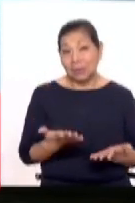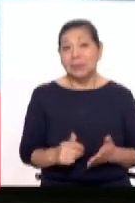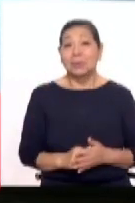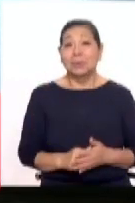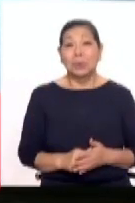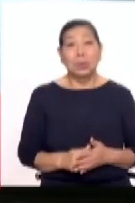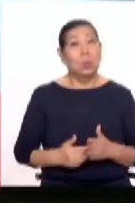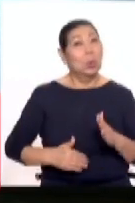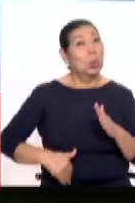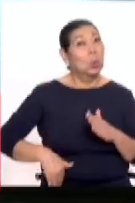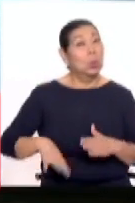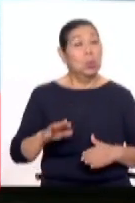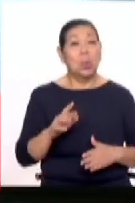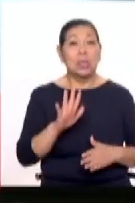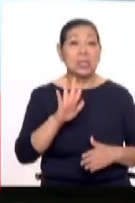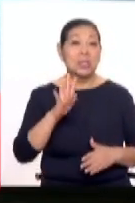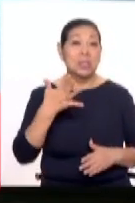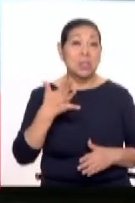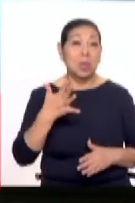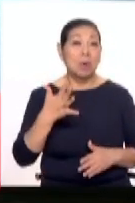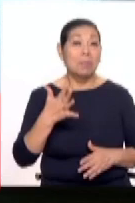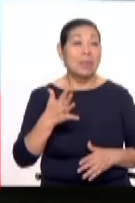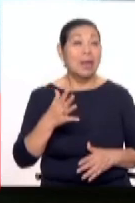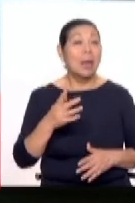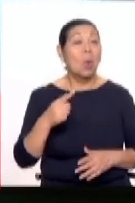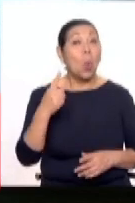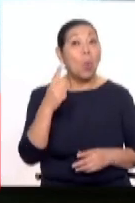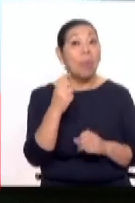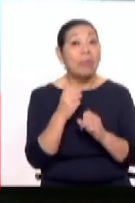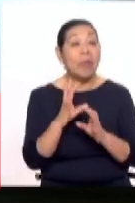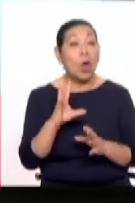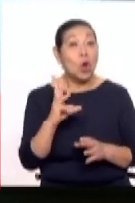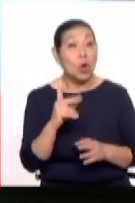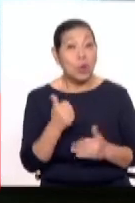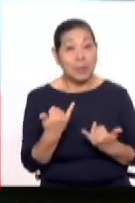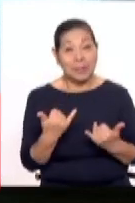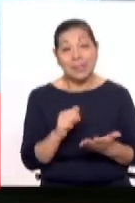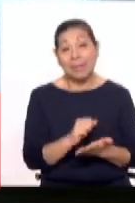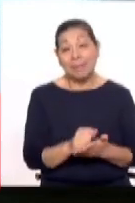hablando que han superado los 5.000 celulares diariamente robados